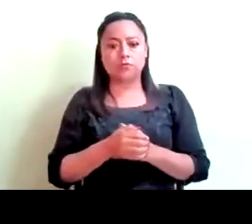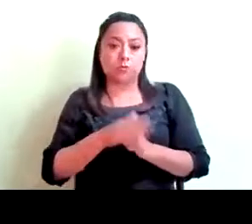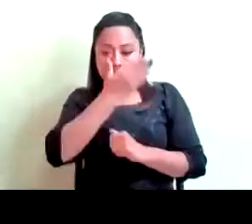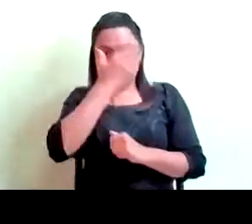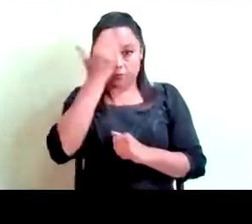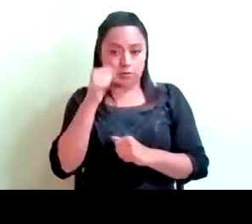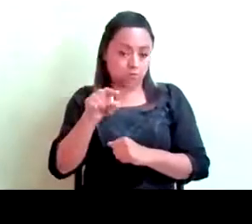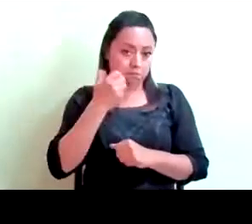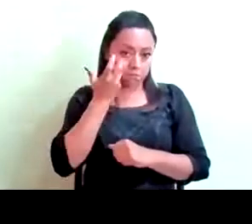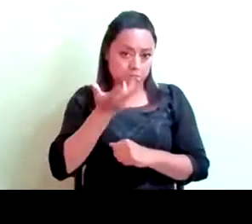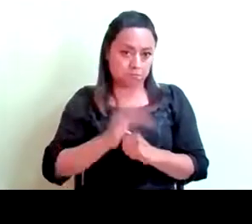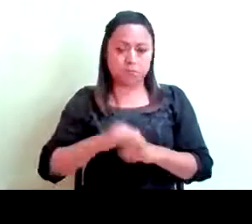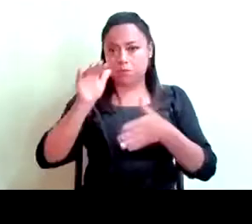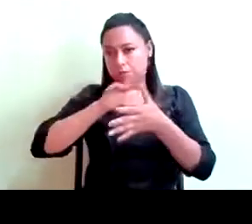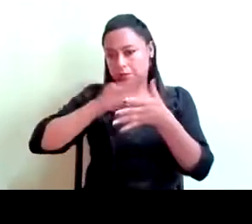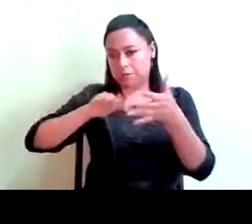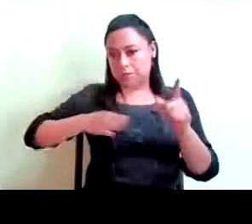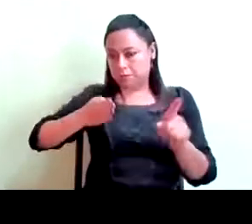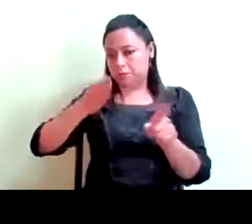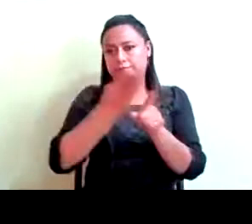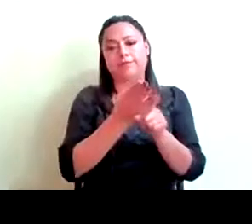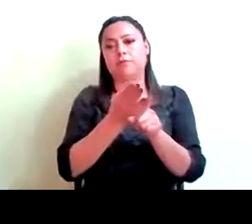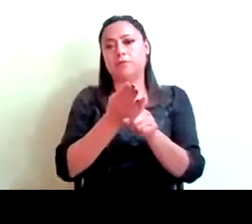le dé lectura específicamente